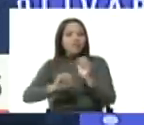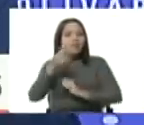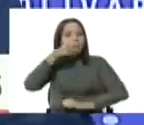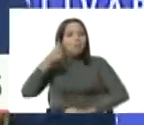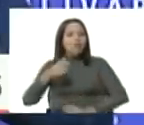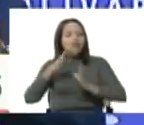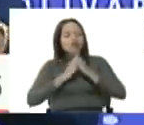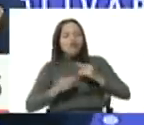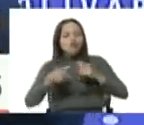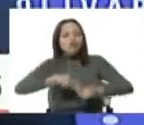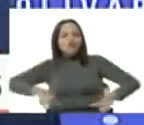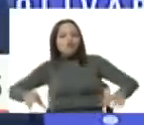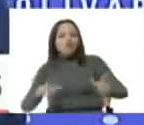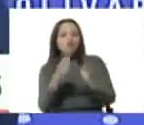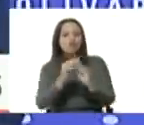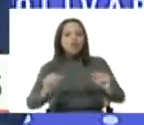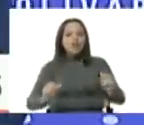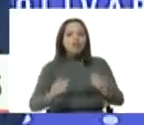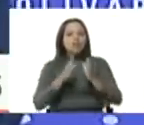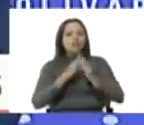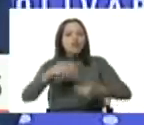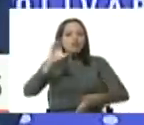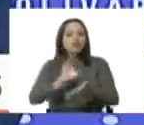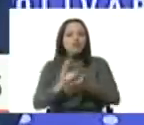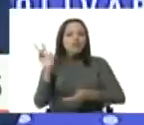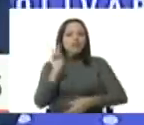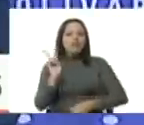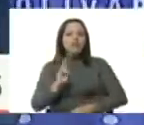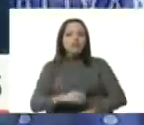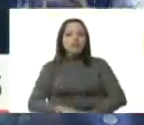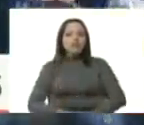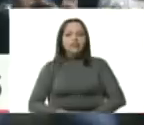los territorios, en todas las ciudades del país.